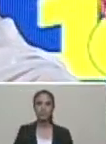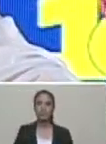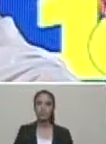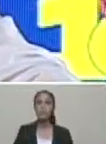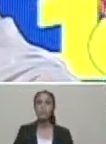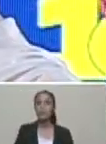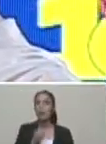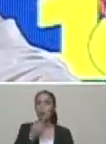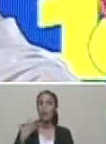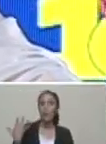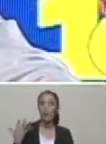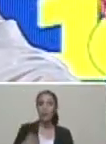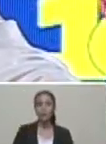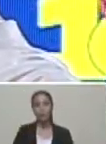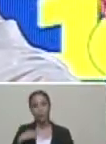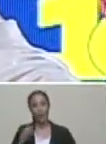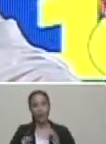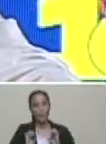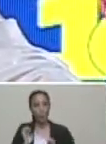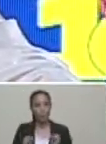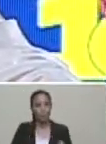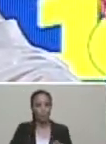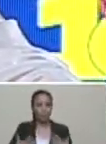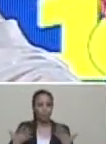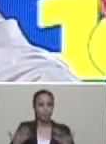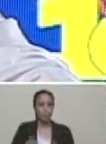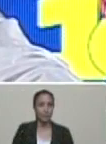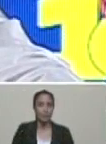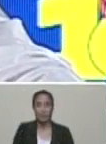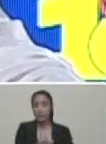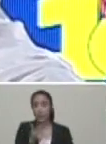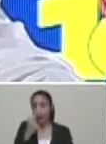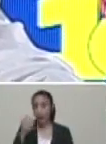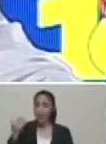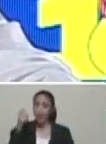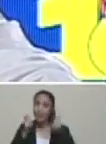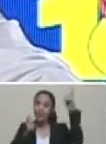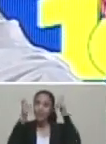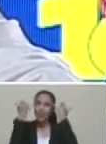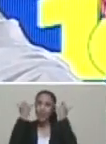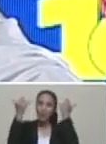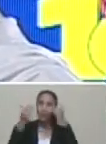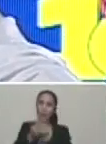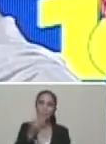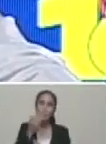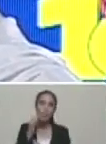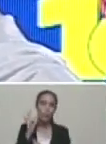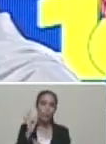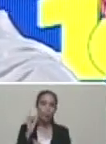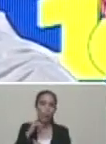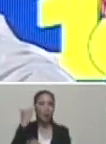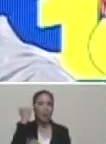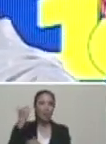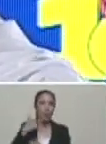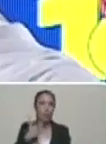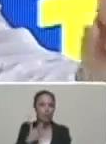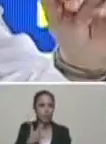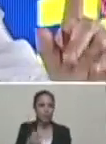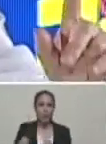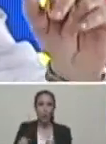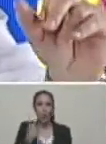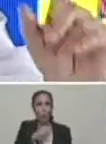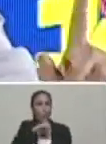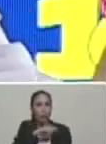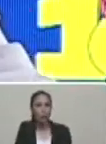qué emoción la que sentimos hoy. Chávez decía que no hay precedentes en